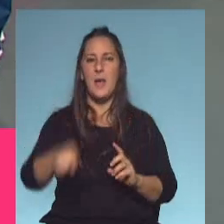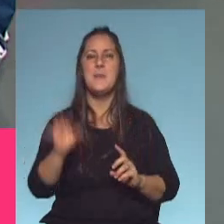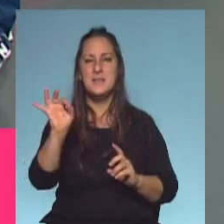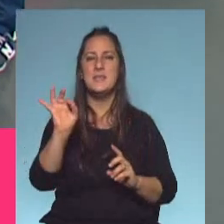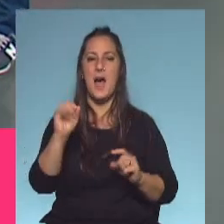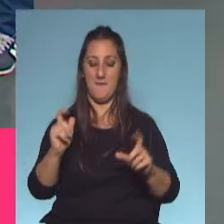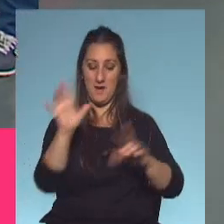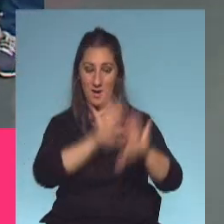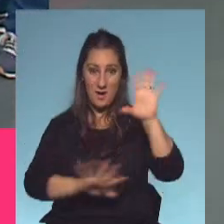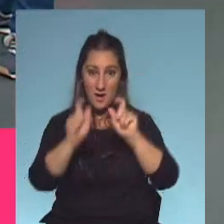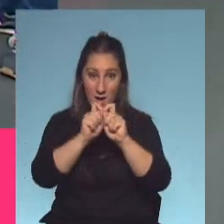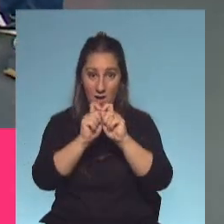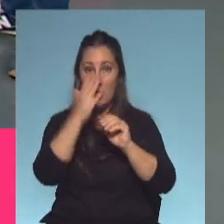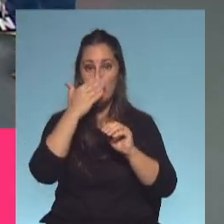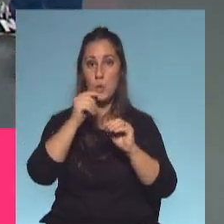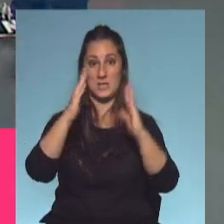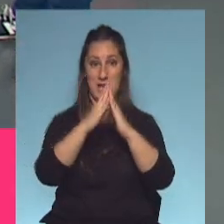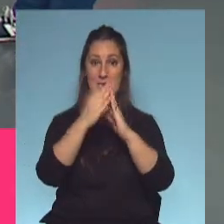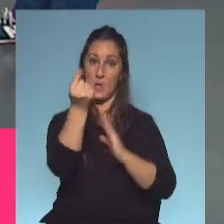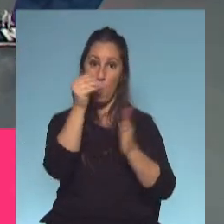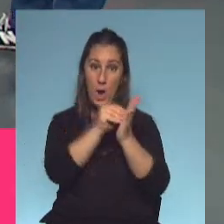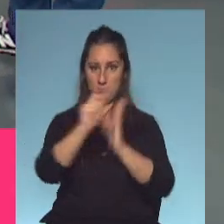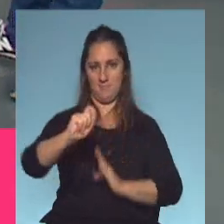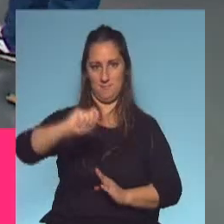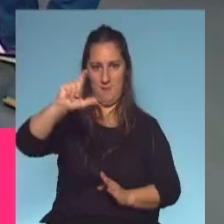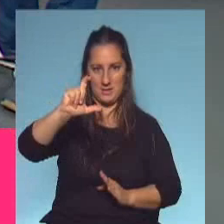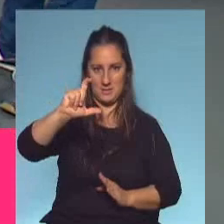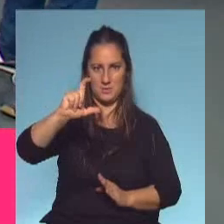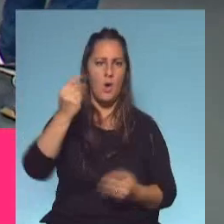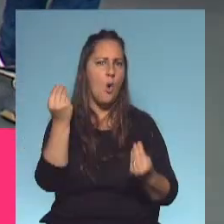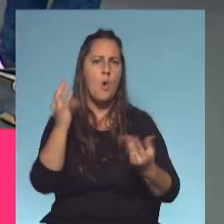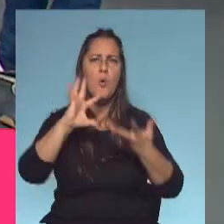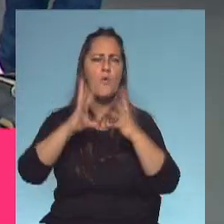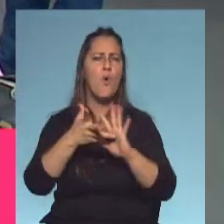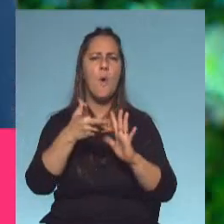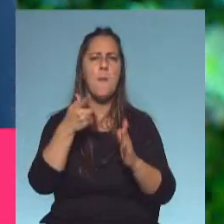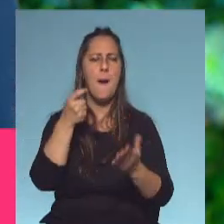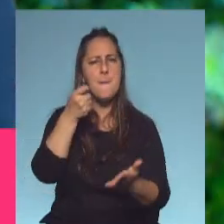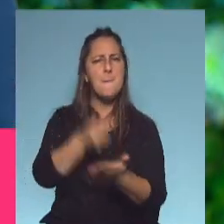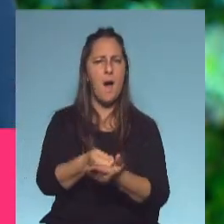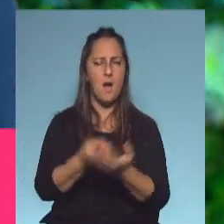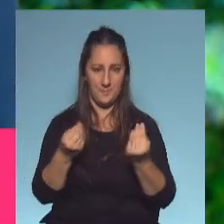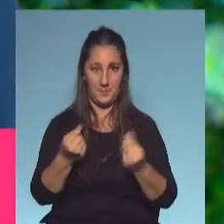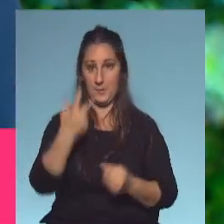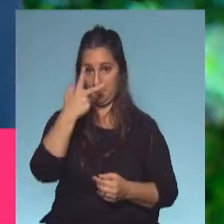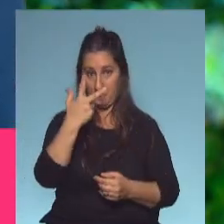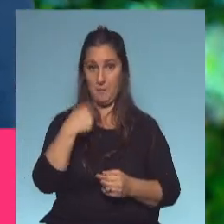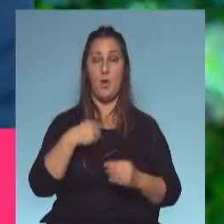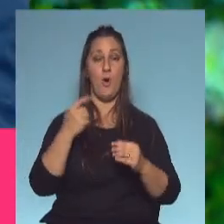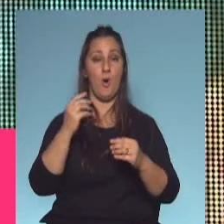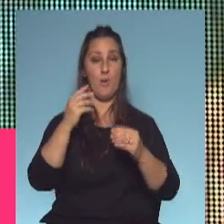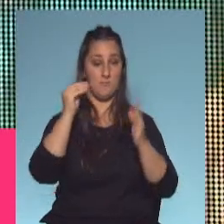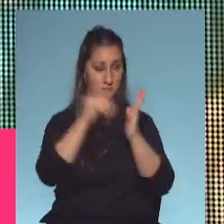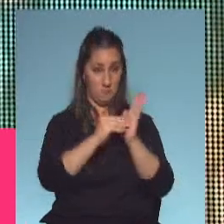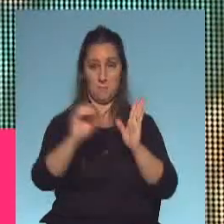va a valorizar más después, claro, ¿no? Claro, entonces, claro. ¿Y cómo se paga eso, Mariano? ¿Cómo se paga ese crédito? Primero tenés 3 meses de gracia. Ok,